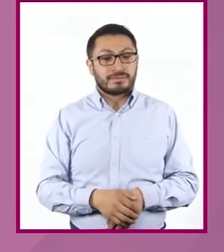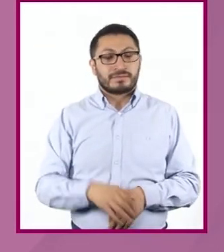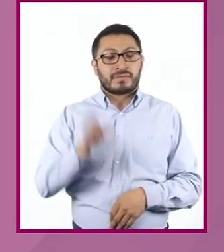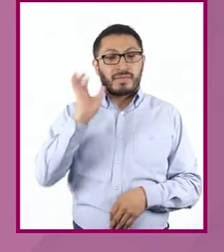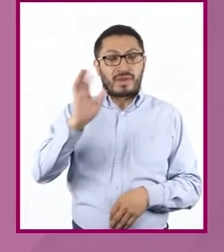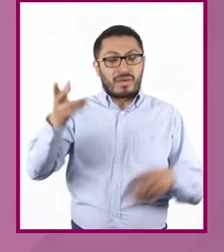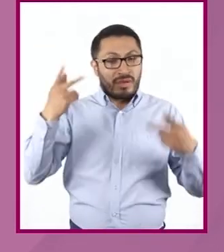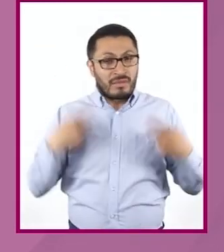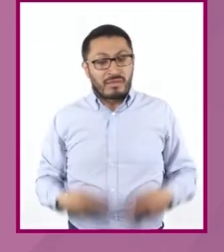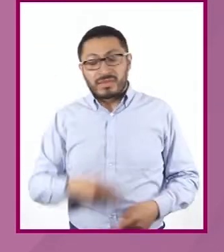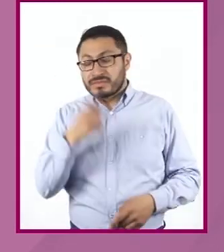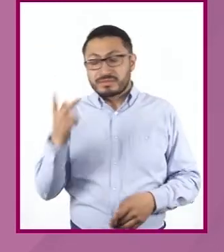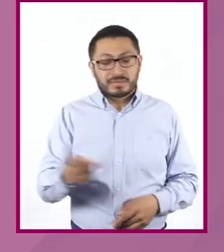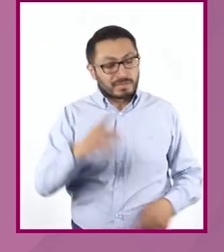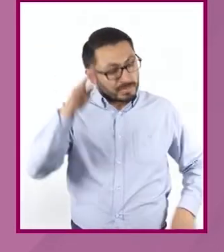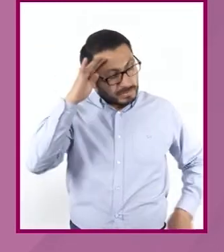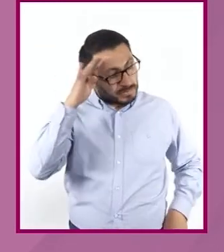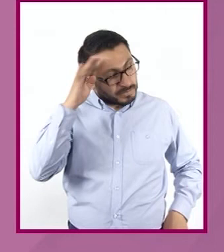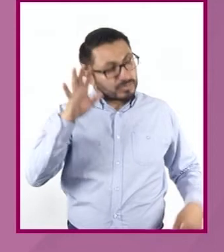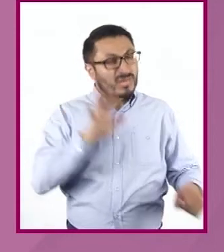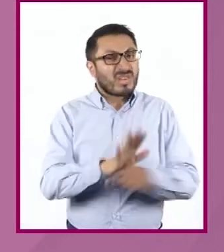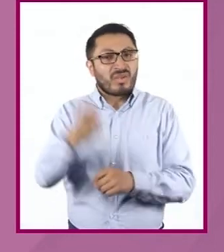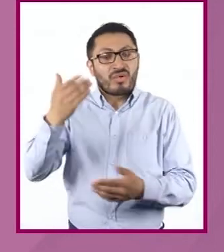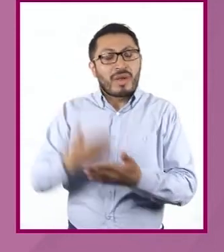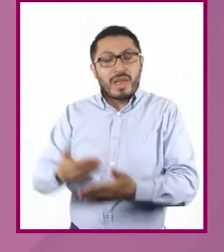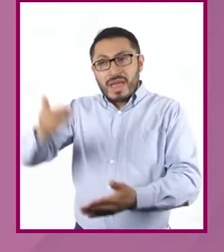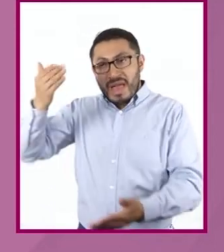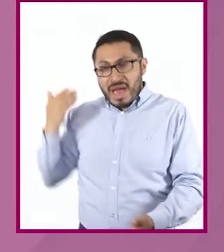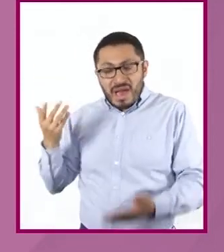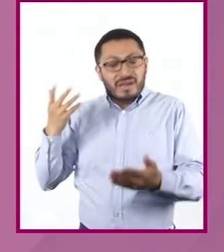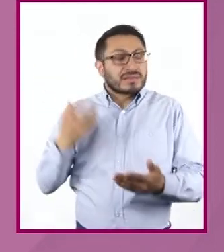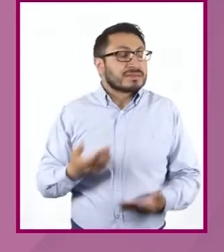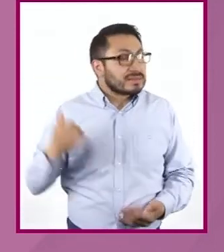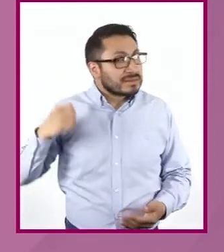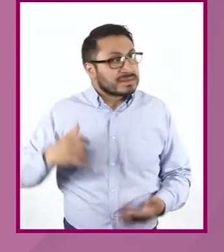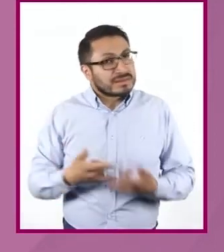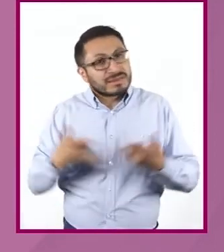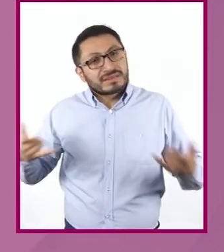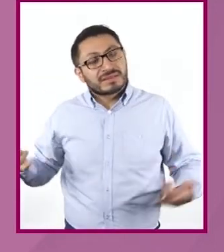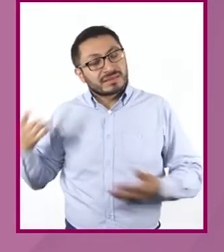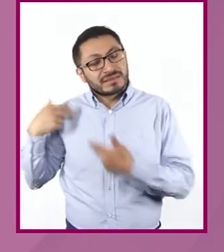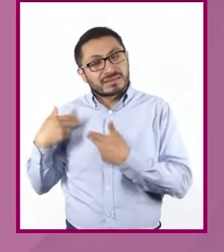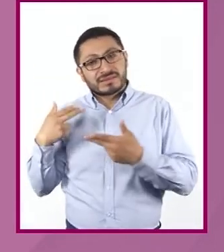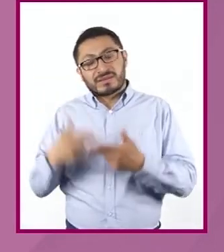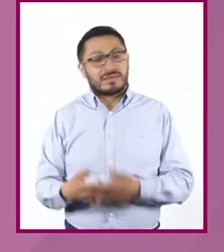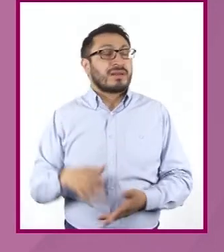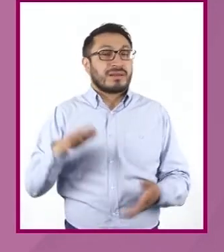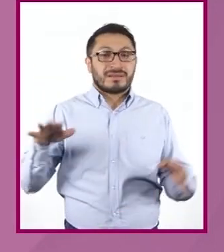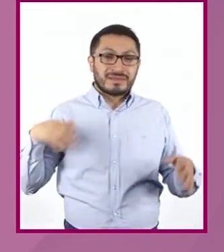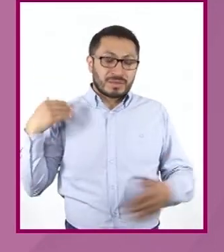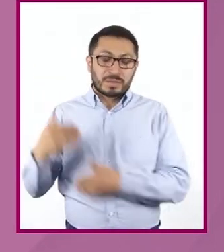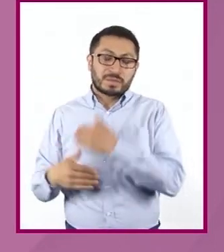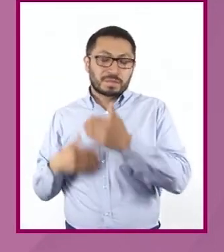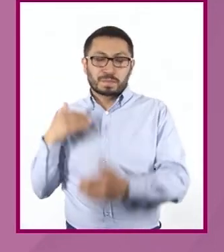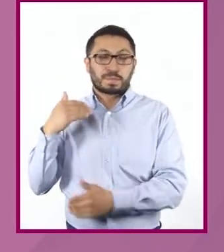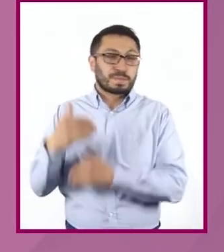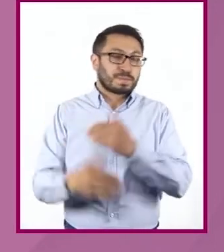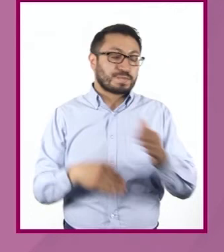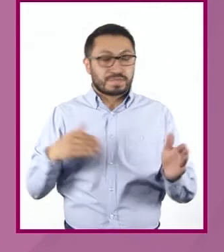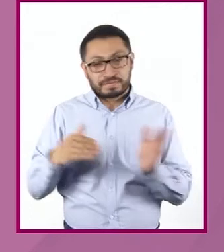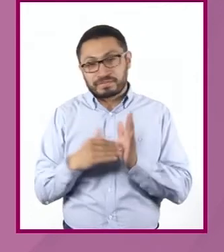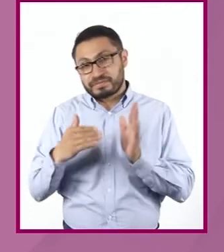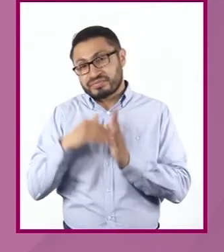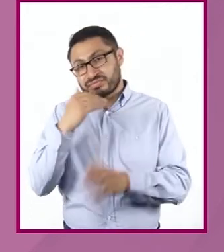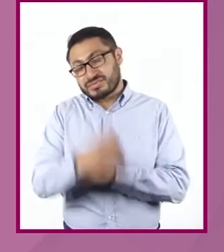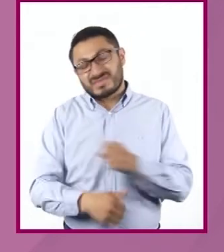a preguntarse qué había antes de que él llegara, la evolución ya llevaba millones de años actuando.